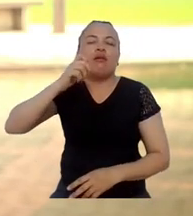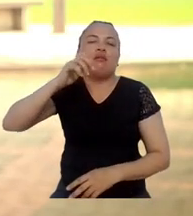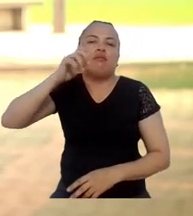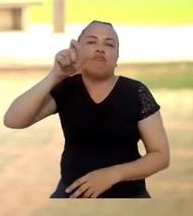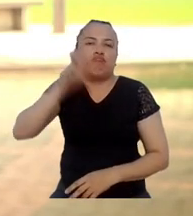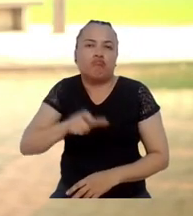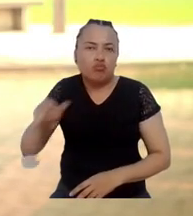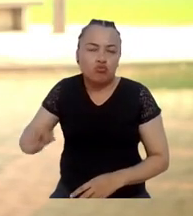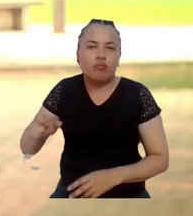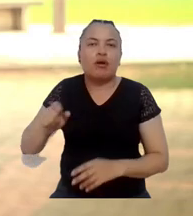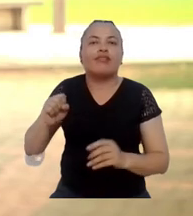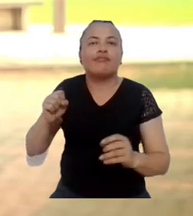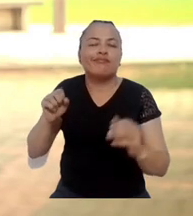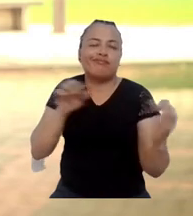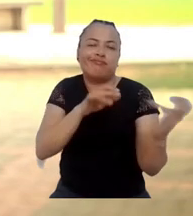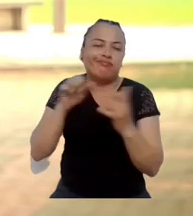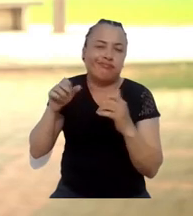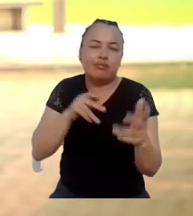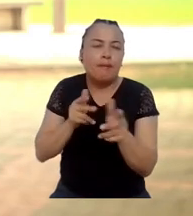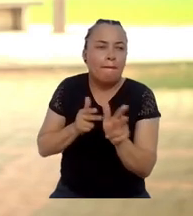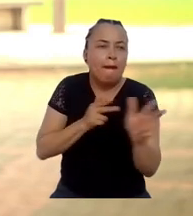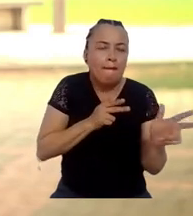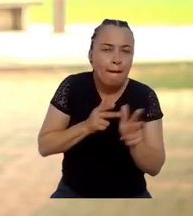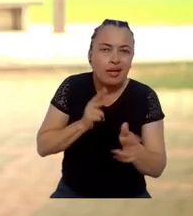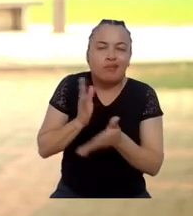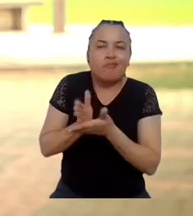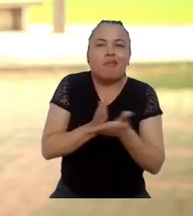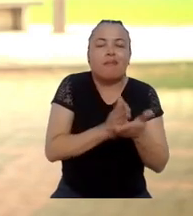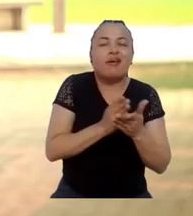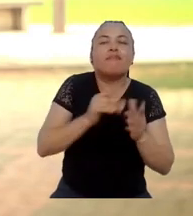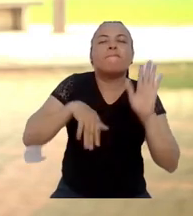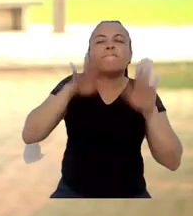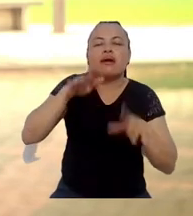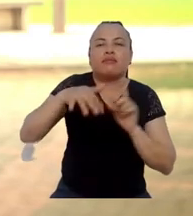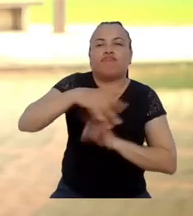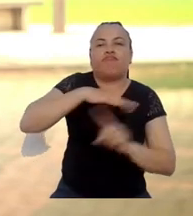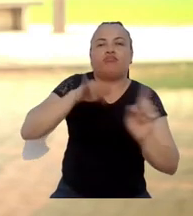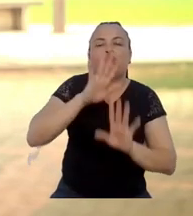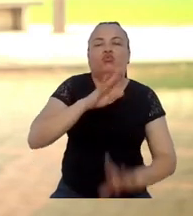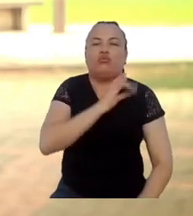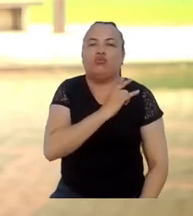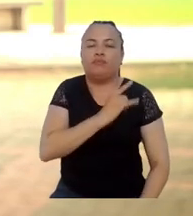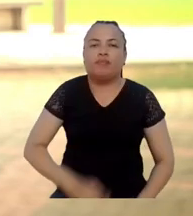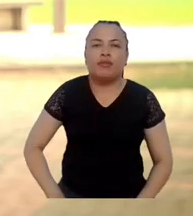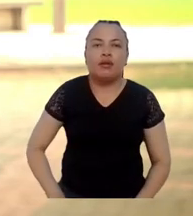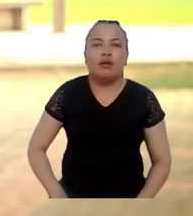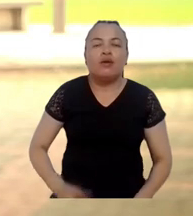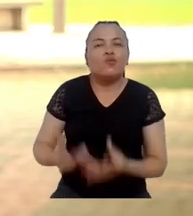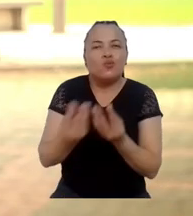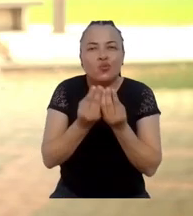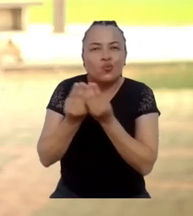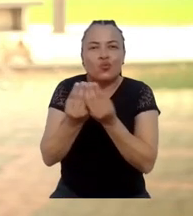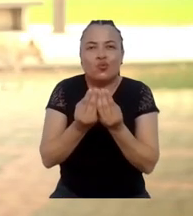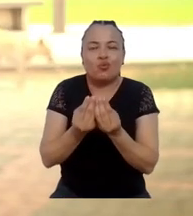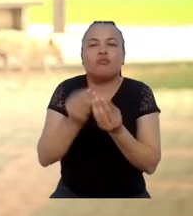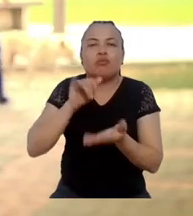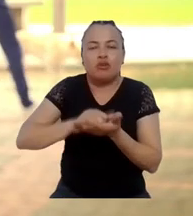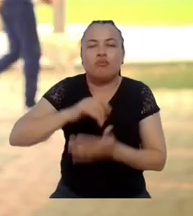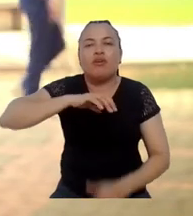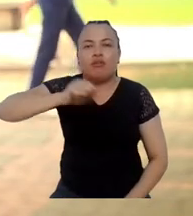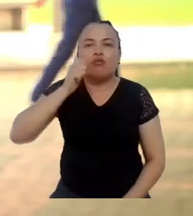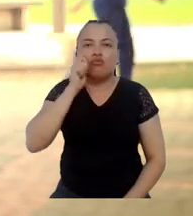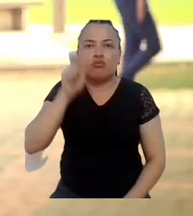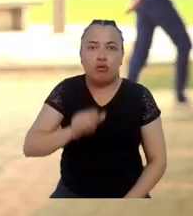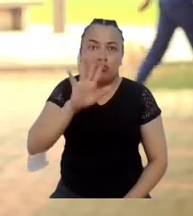conflicto armado en Colombia han dado especialmente en el entorno universitario los miembros del comité de derechos humanos de la